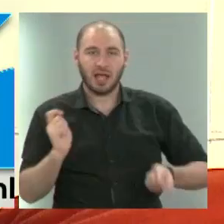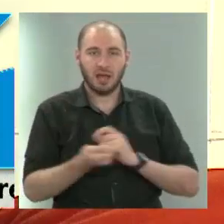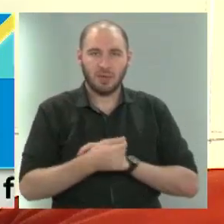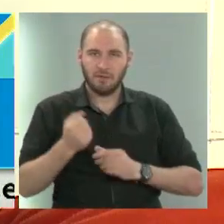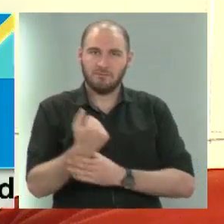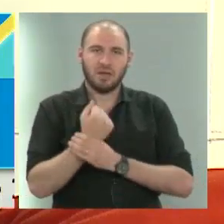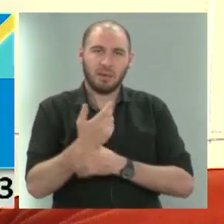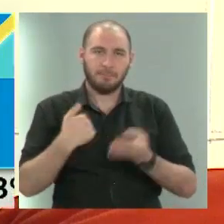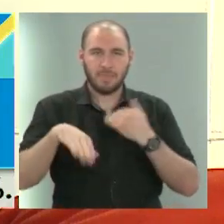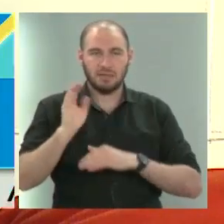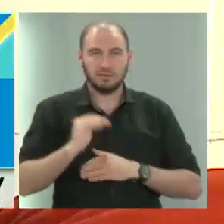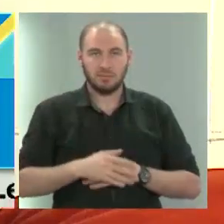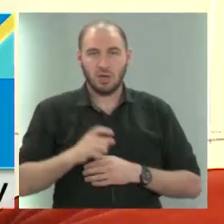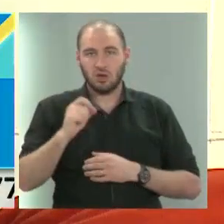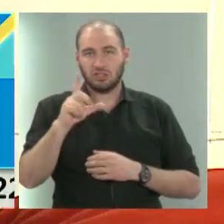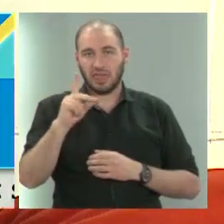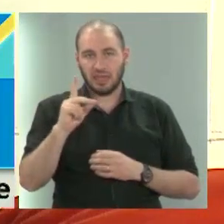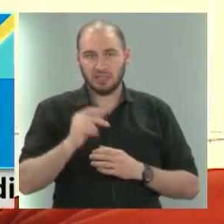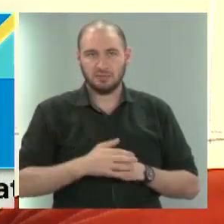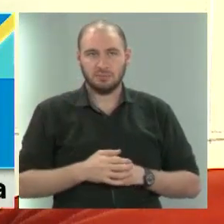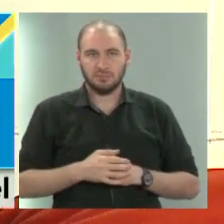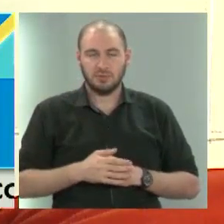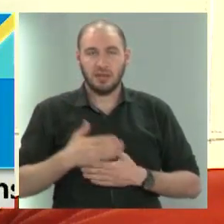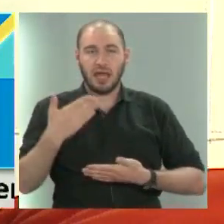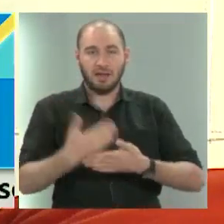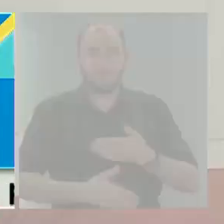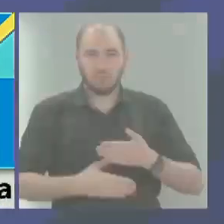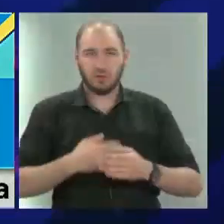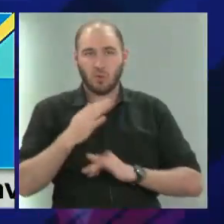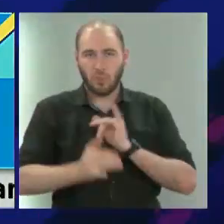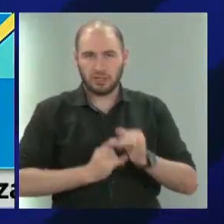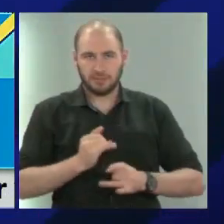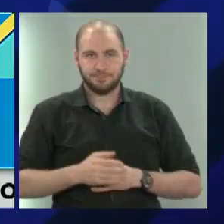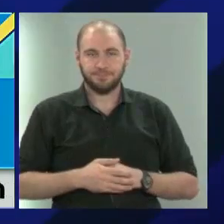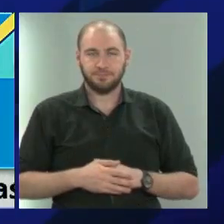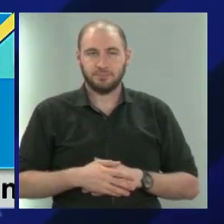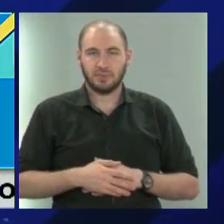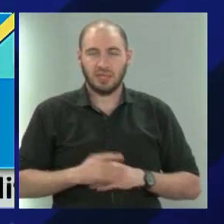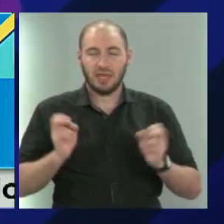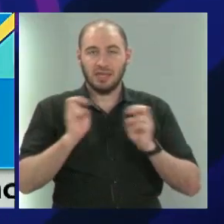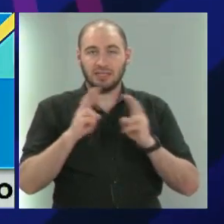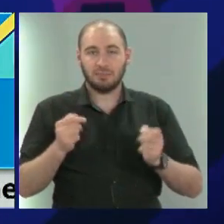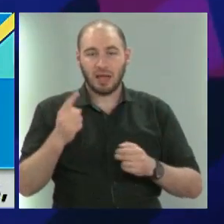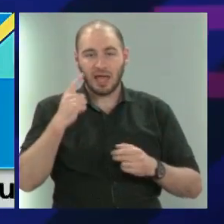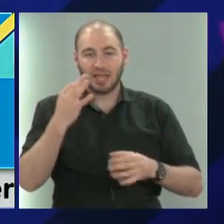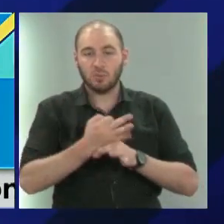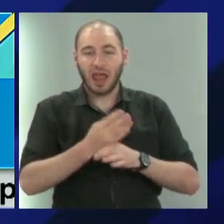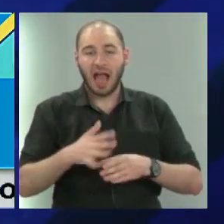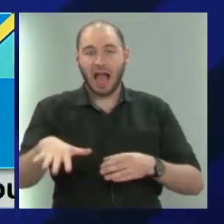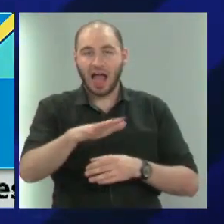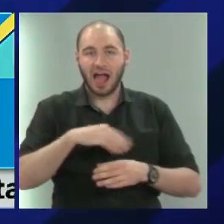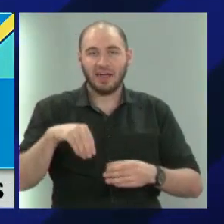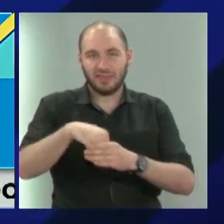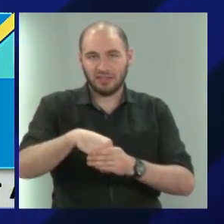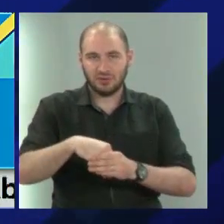protagonista, ¿no? Hoy dice la OCDE y los informes TERCE hablan de que el tema del clima escolar, el clima que se